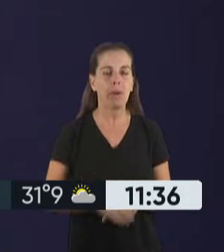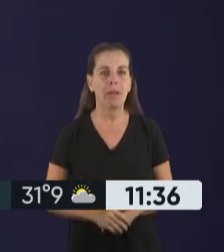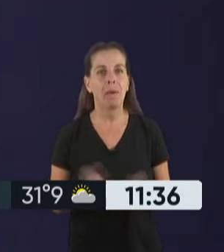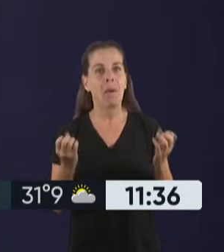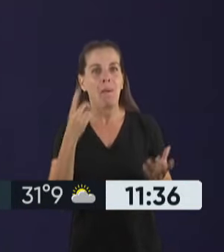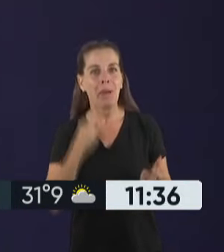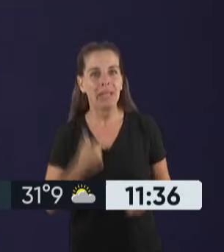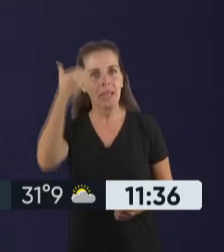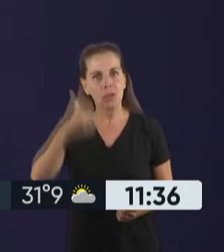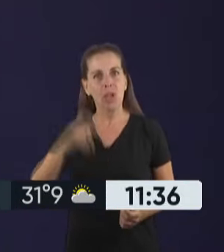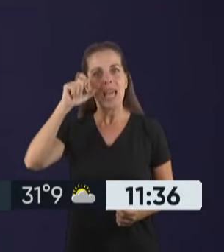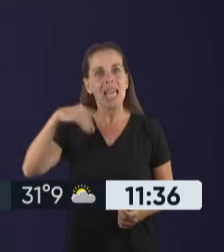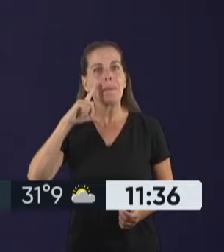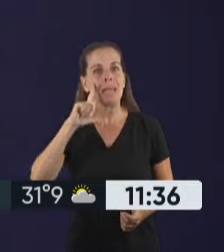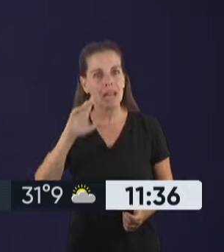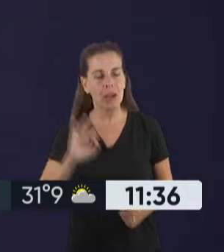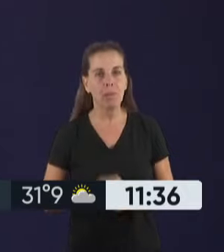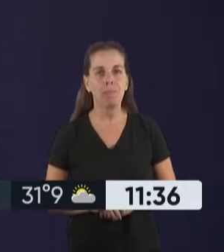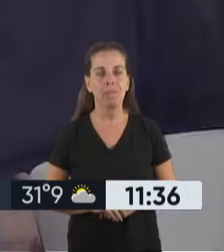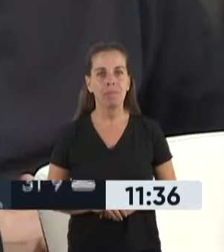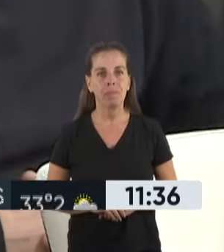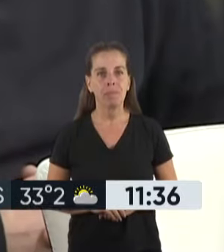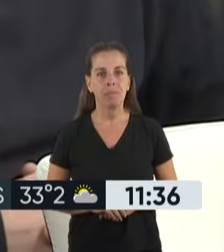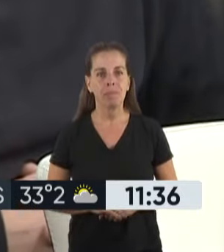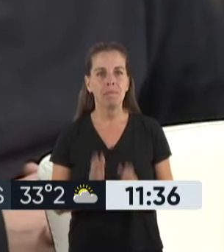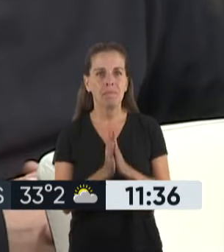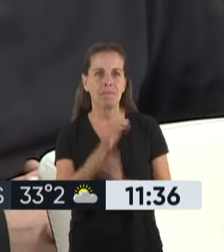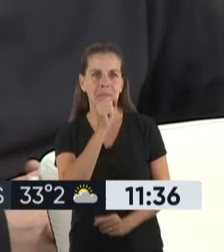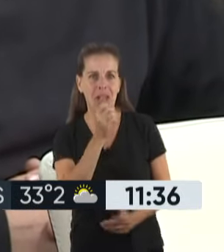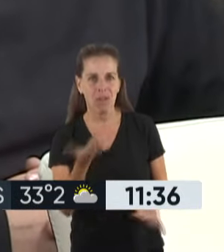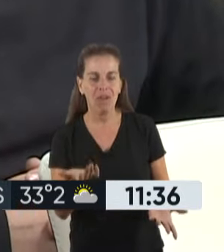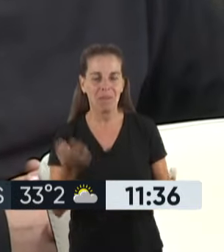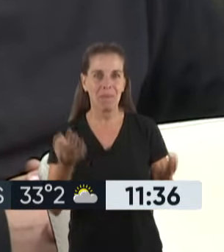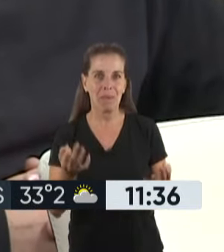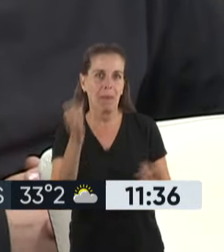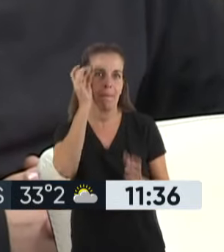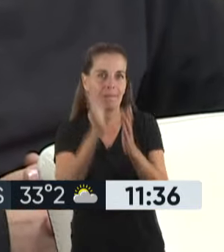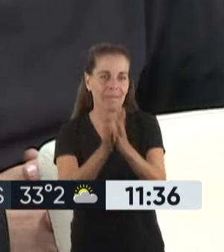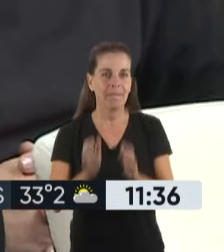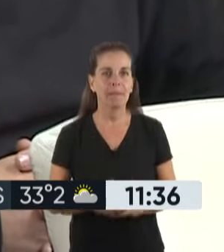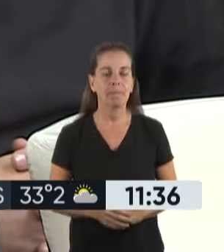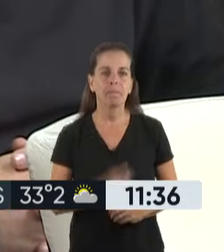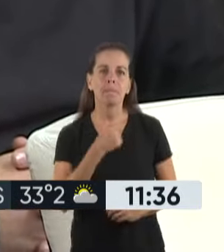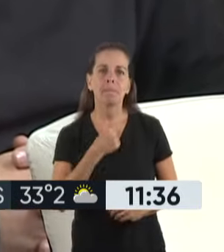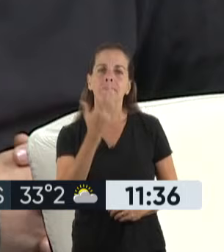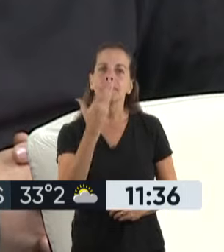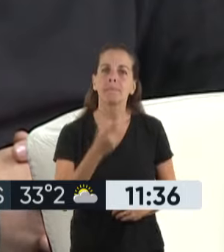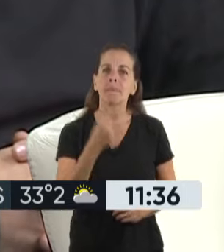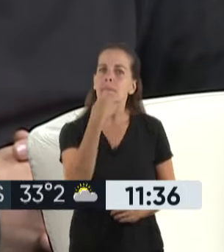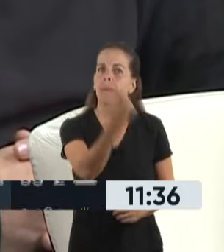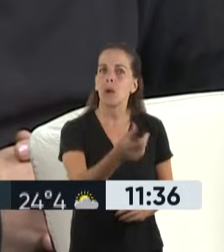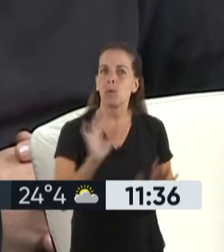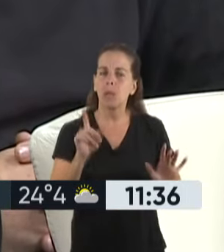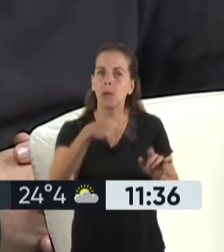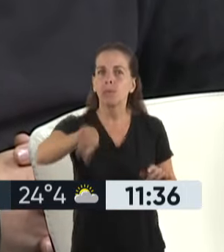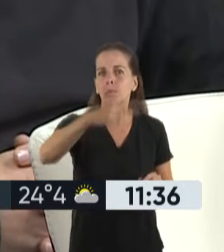día Soy Emilio grun e ponete el micrófono bien Ahí disculpe no por favor quisiera preguntarle cuánto